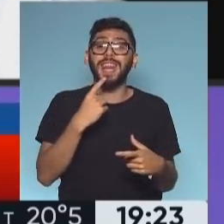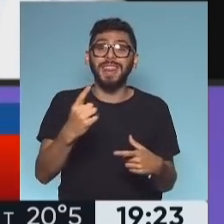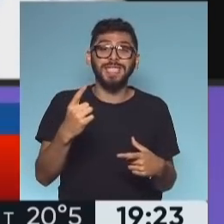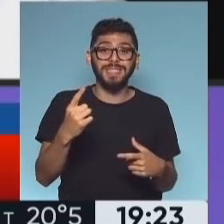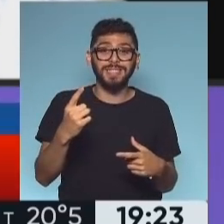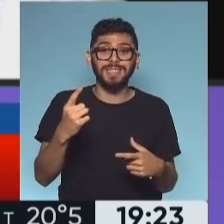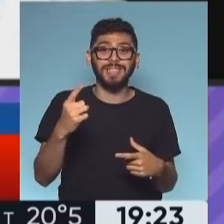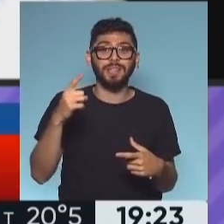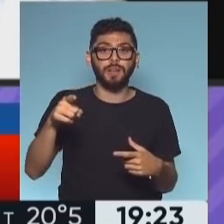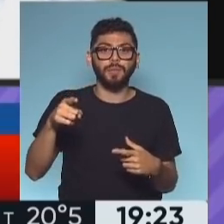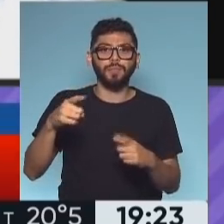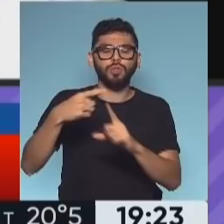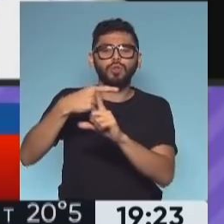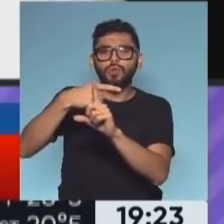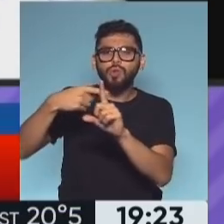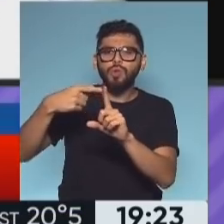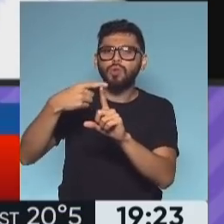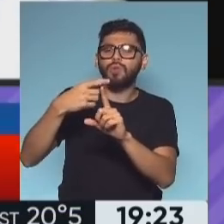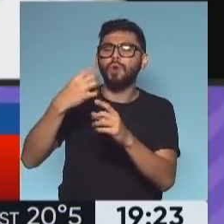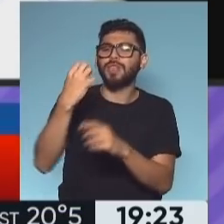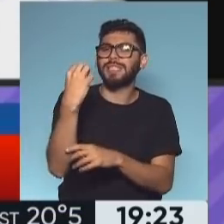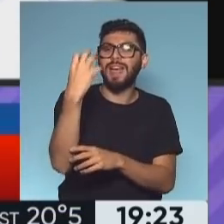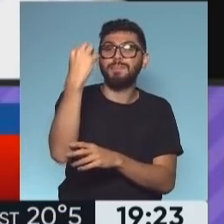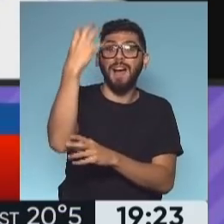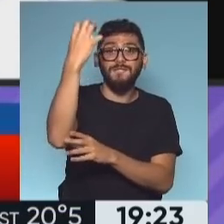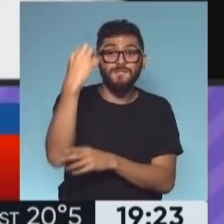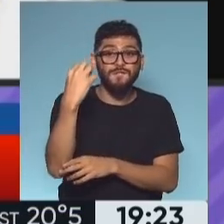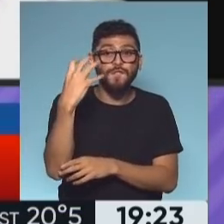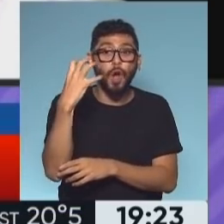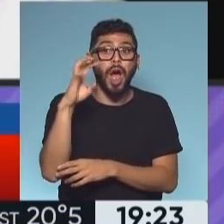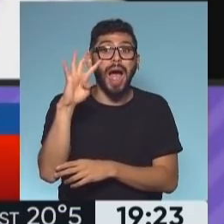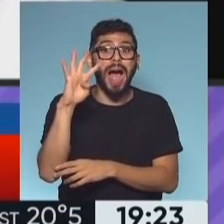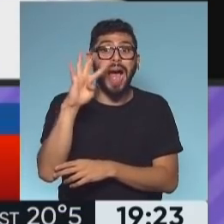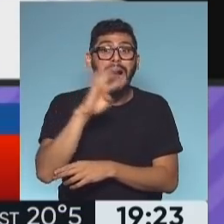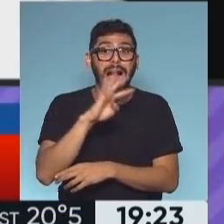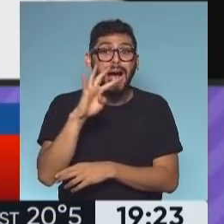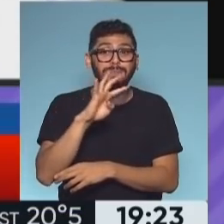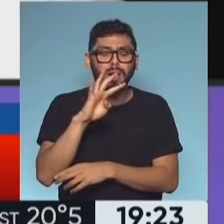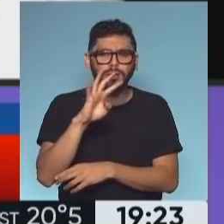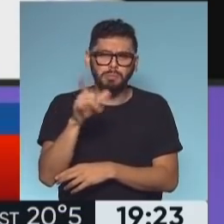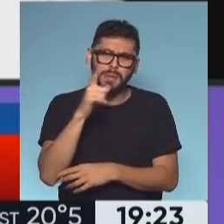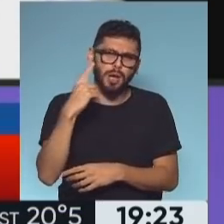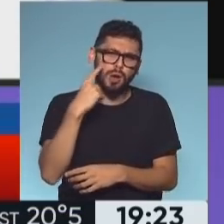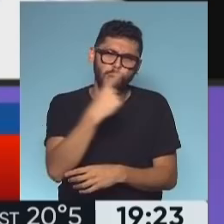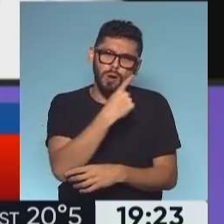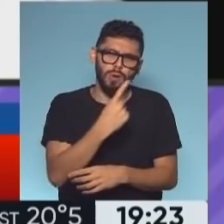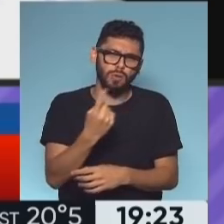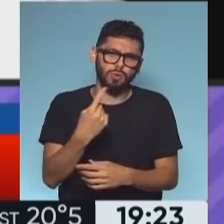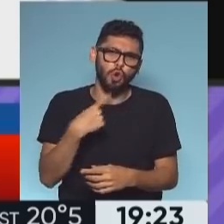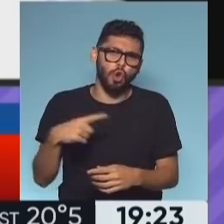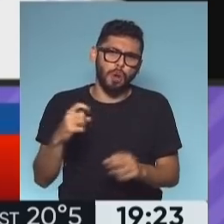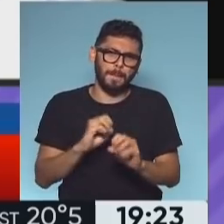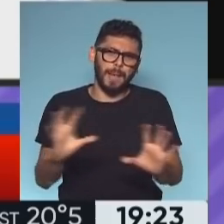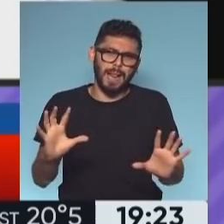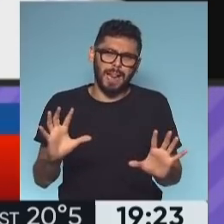una luz amarilla en el semáforo. Semejante daltonismo sanitario nos va a conducir a una tragedia sin precedentes.